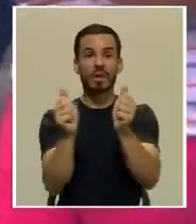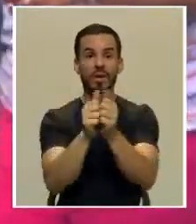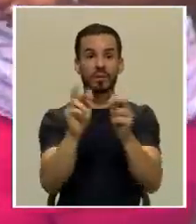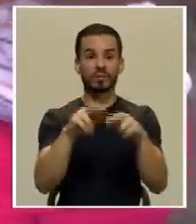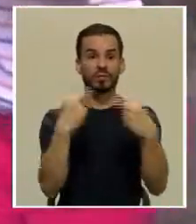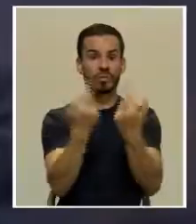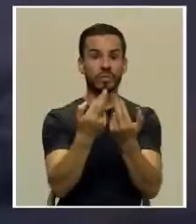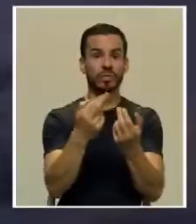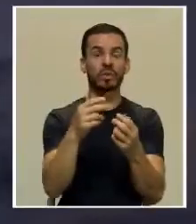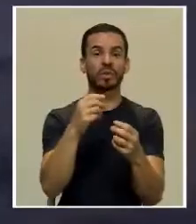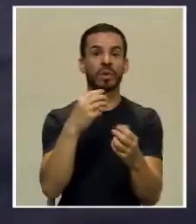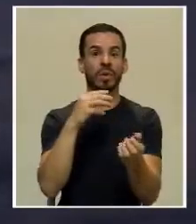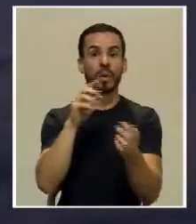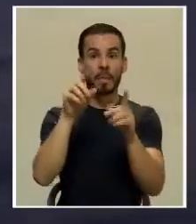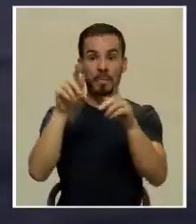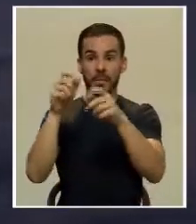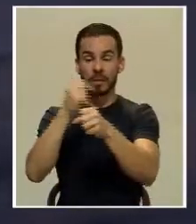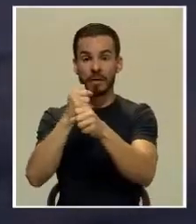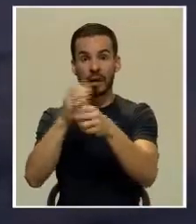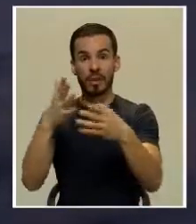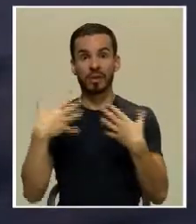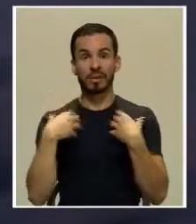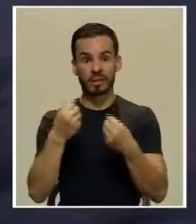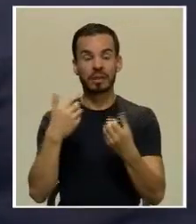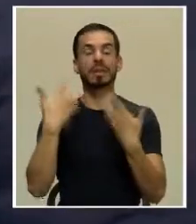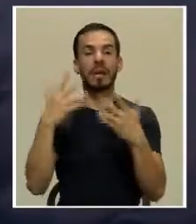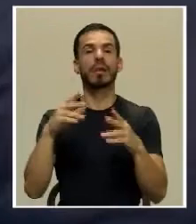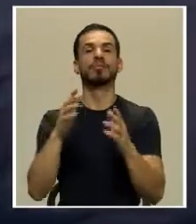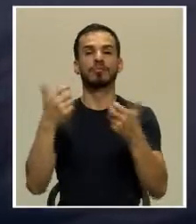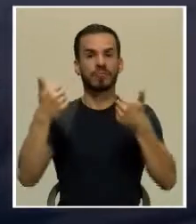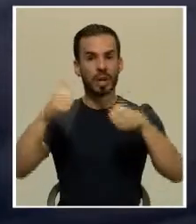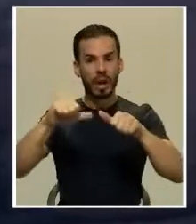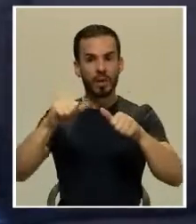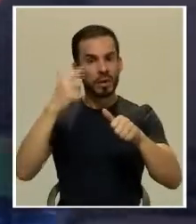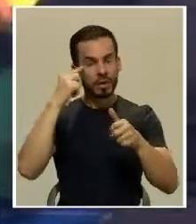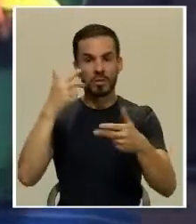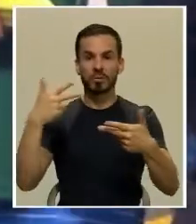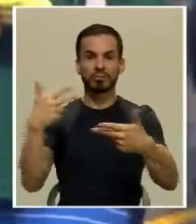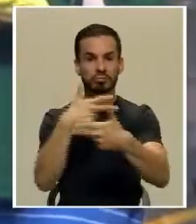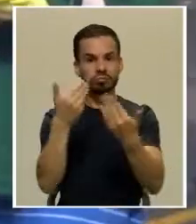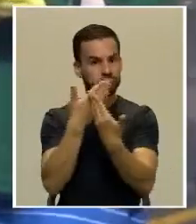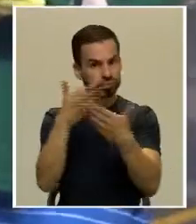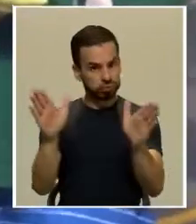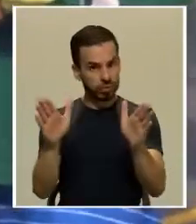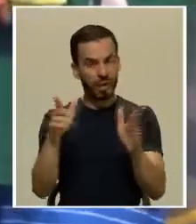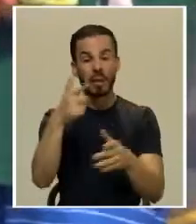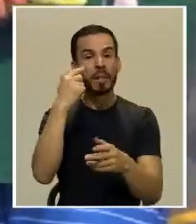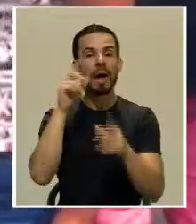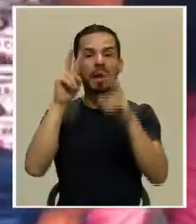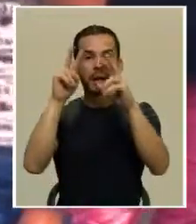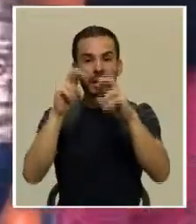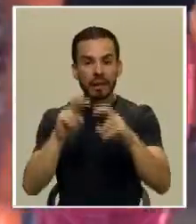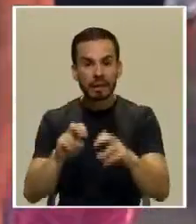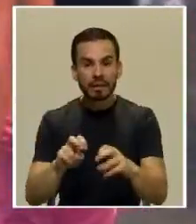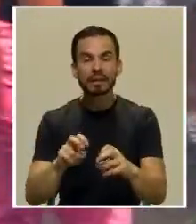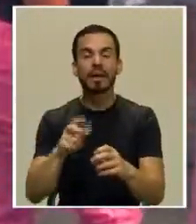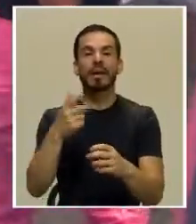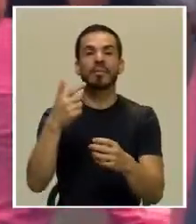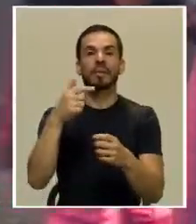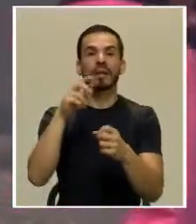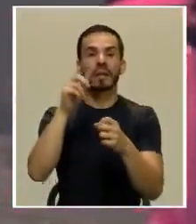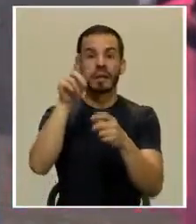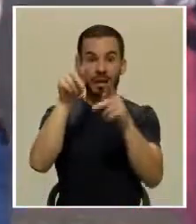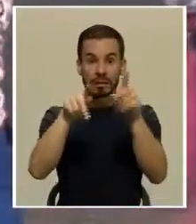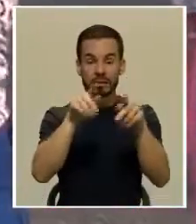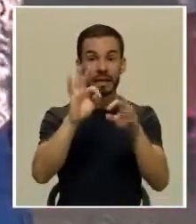autoridades de salud de la región y llegaron al acuerdo de levantar el movimiento, siempre y cuando Salud realice el testeo para detectar el